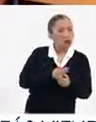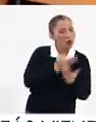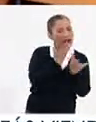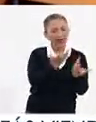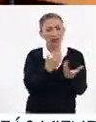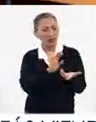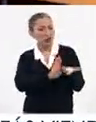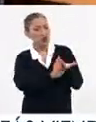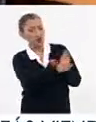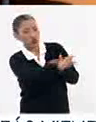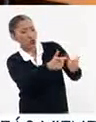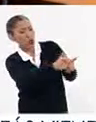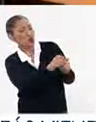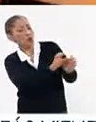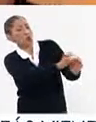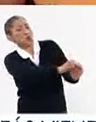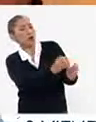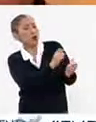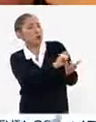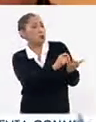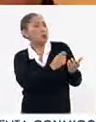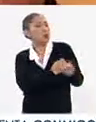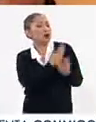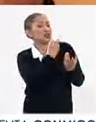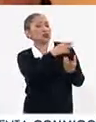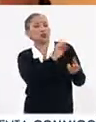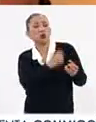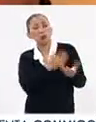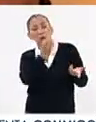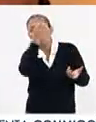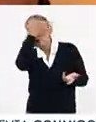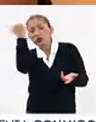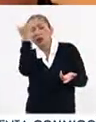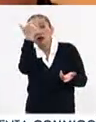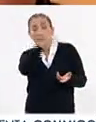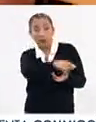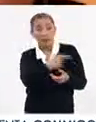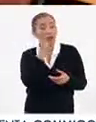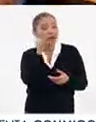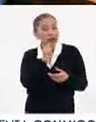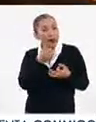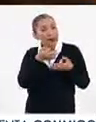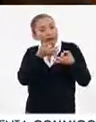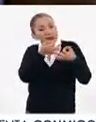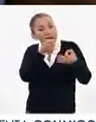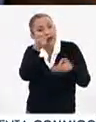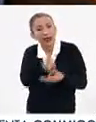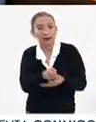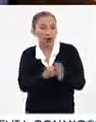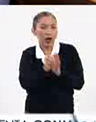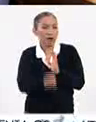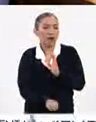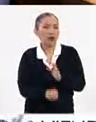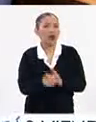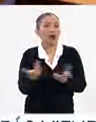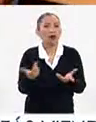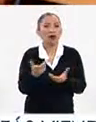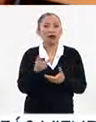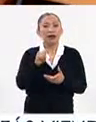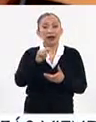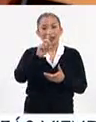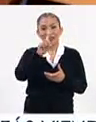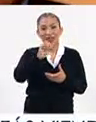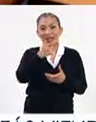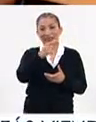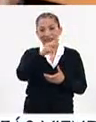relegados los poemas que hacen, pero ahí vamos. Pero siempre los invitan. A Por los actos ejemplo, oficiales, a televisión estuve aquí, educativa.